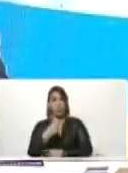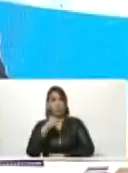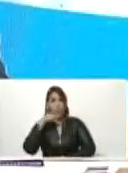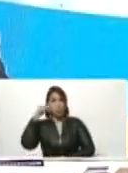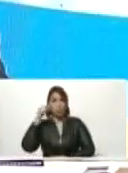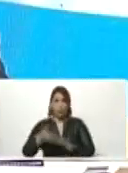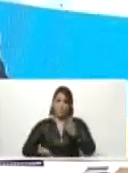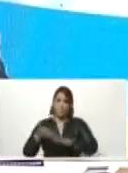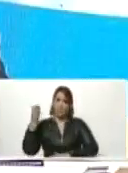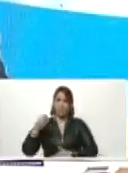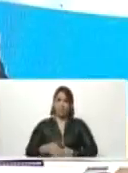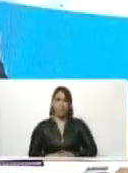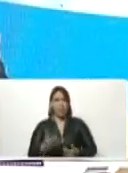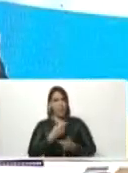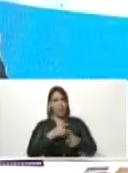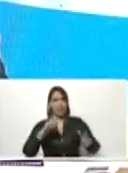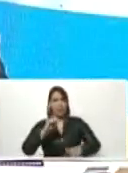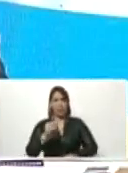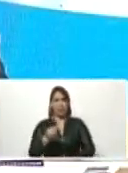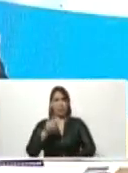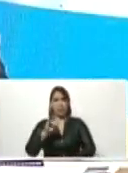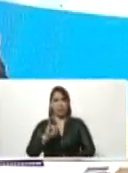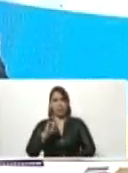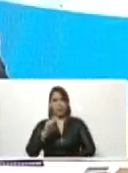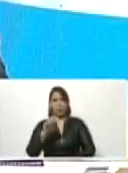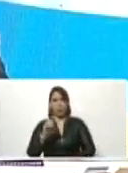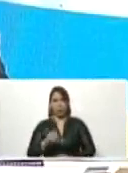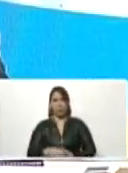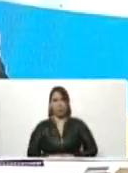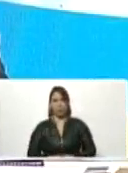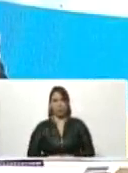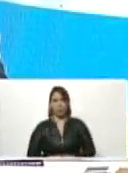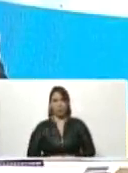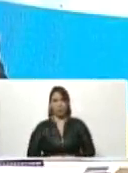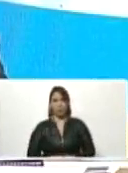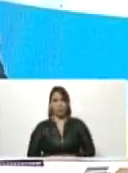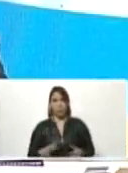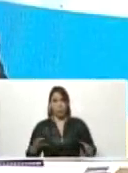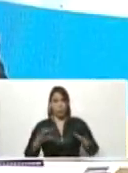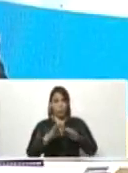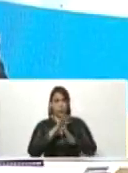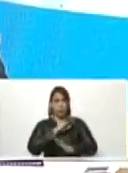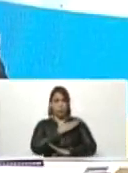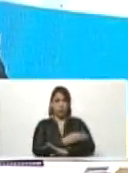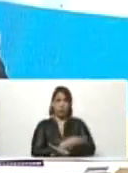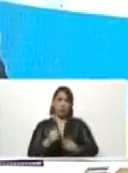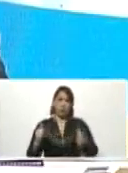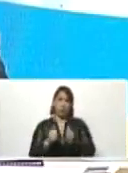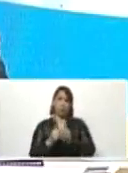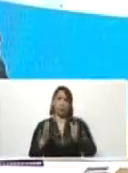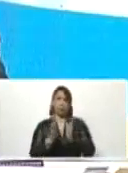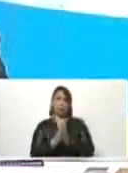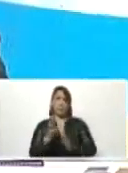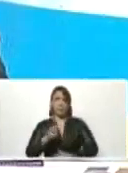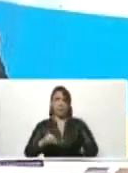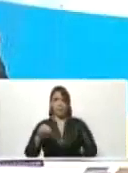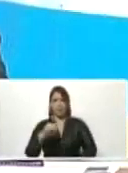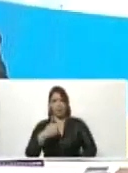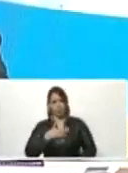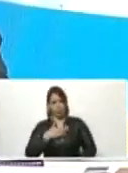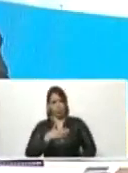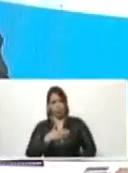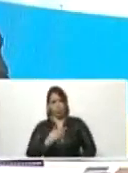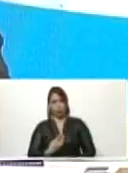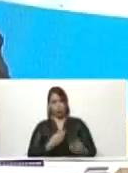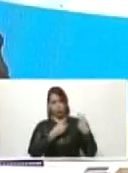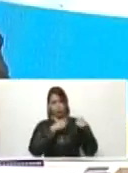vete a liberar Quito, a liberar Guayaquil, a unir las fuerzas con San Martín. Yo mientras tanto me encargo por